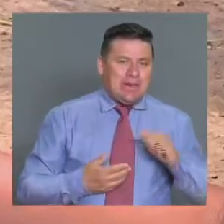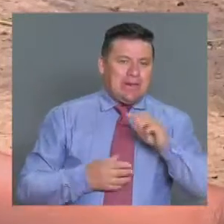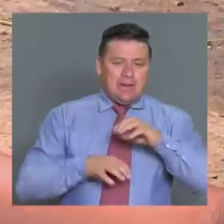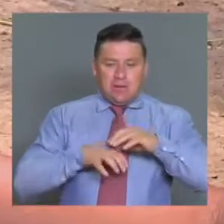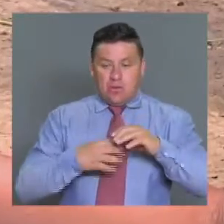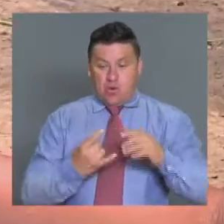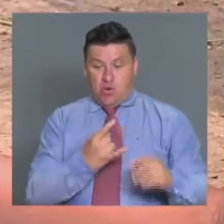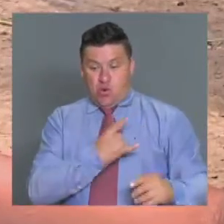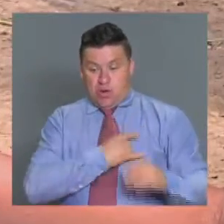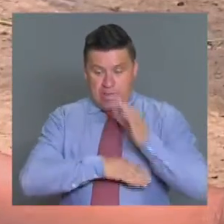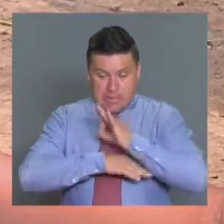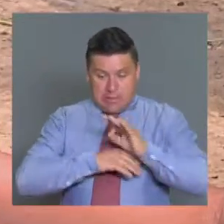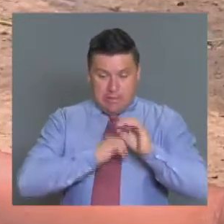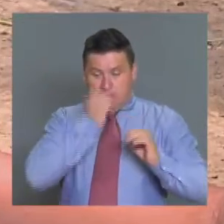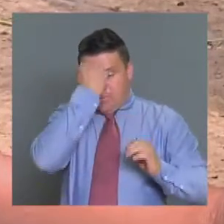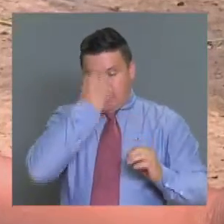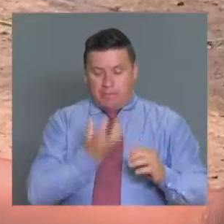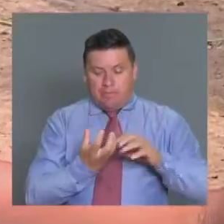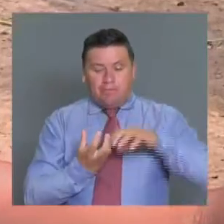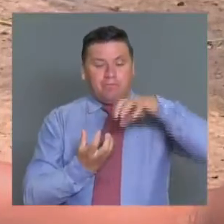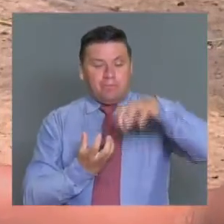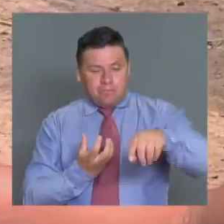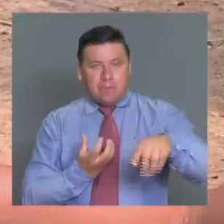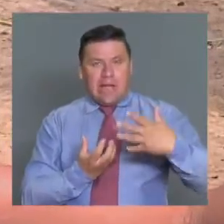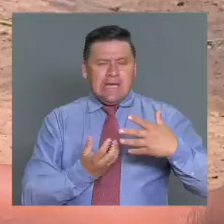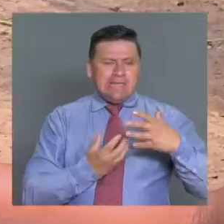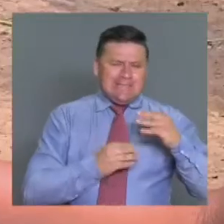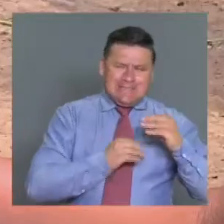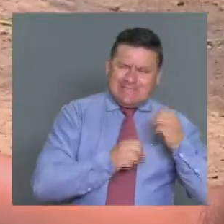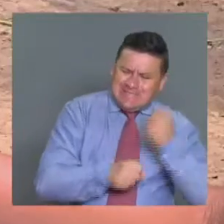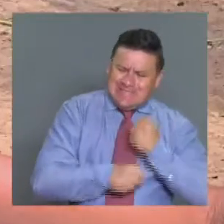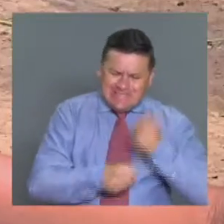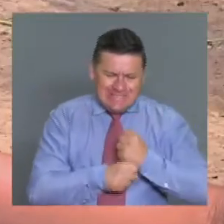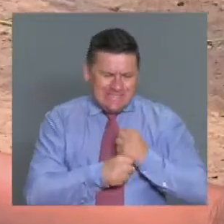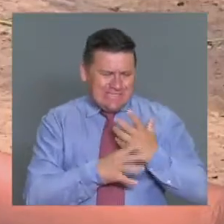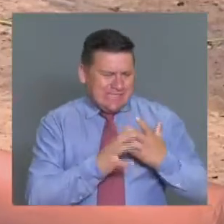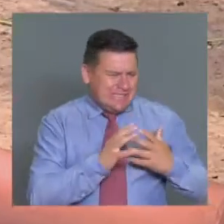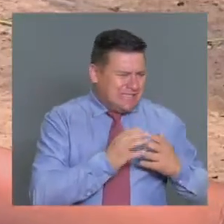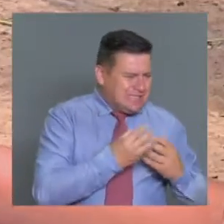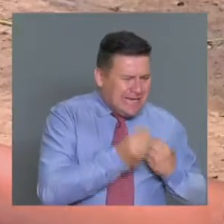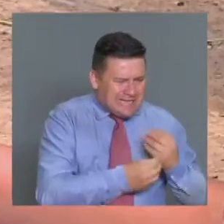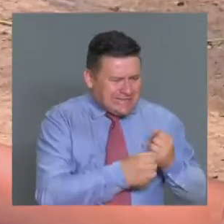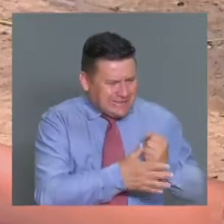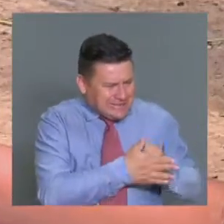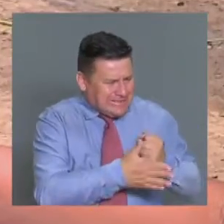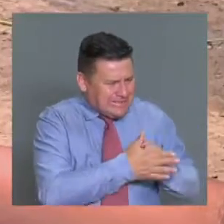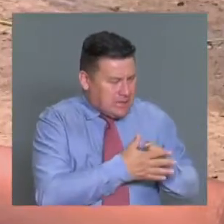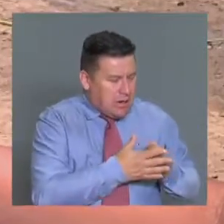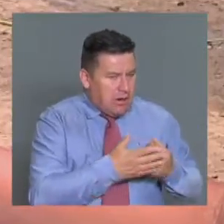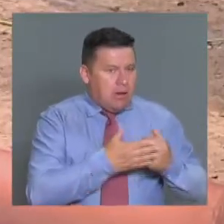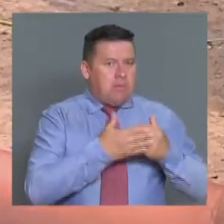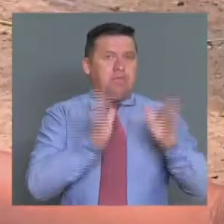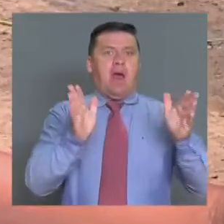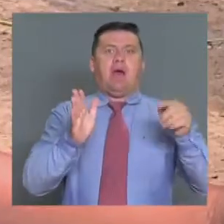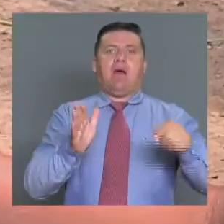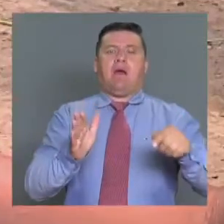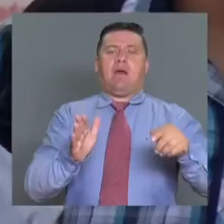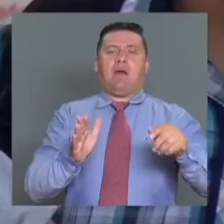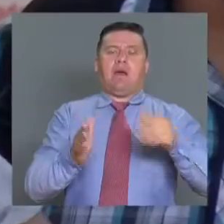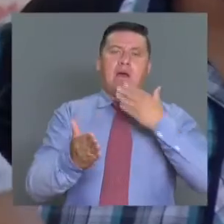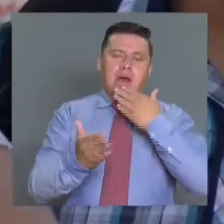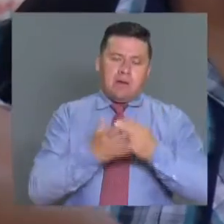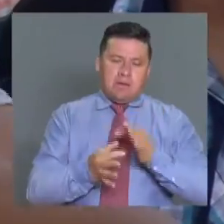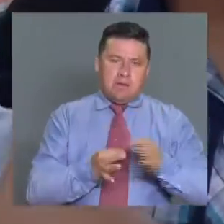yo creo que hemos trabajado con las uñas lo hemos hecho con el corazón hemos trabajado y es por eso que hoy tenemos la seta primavera en el